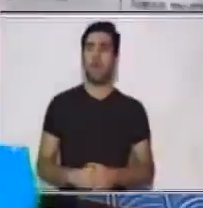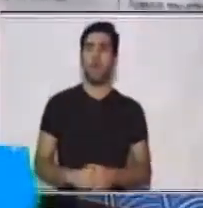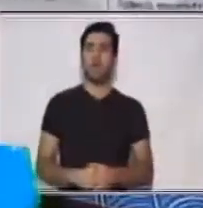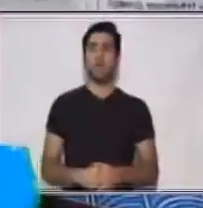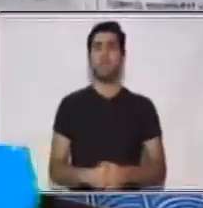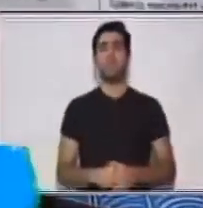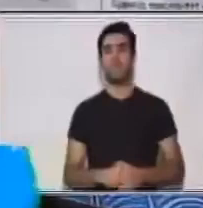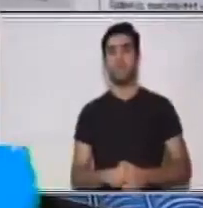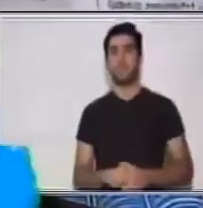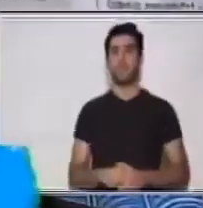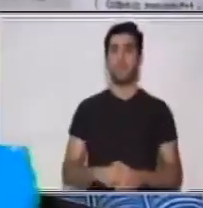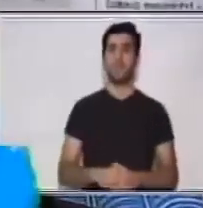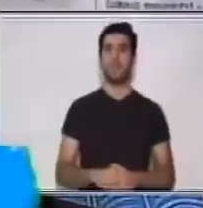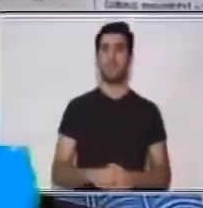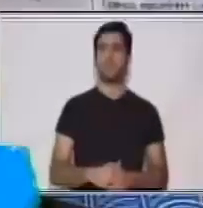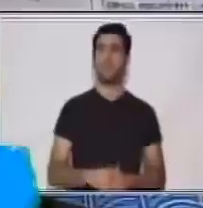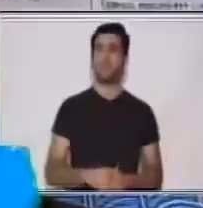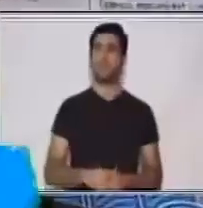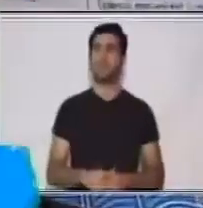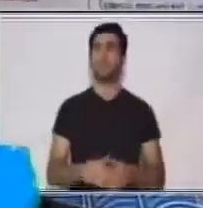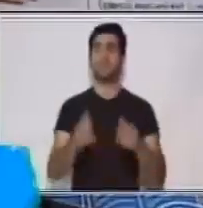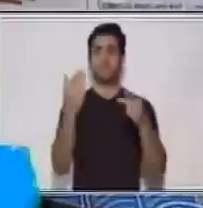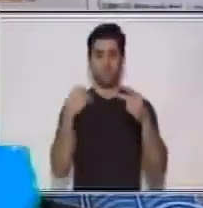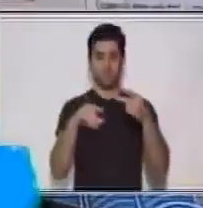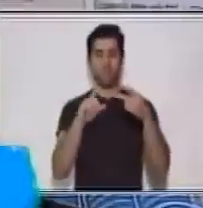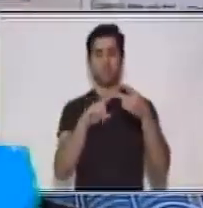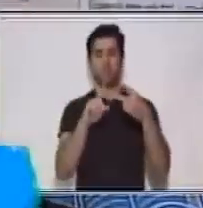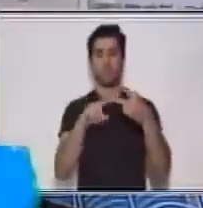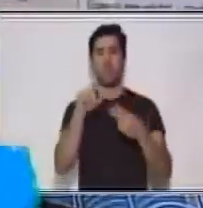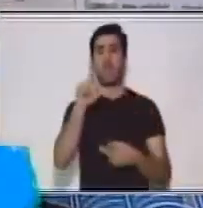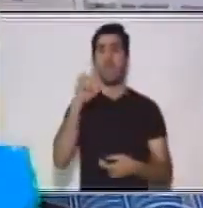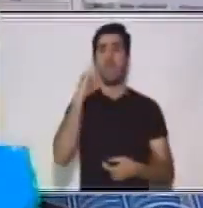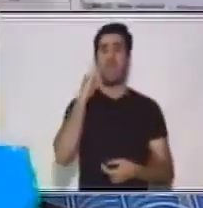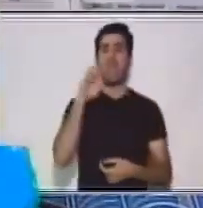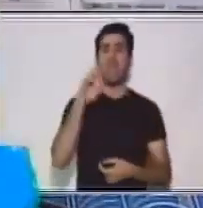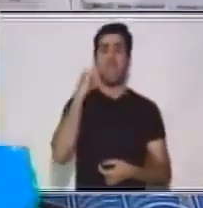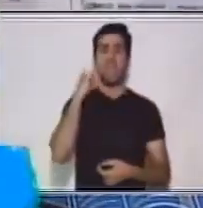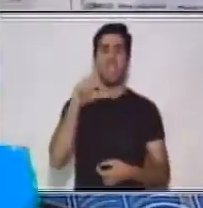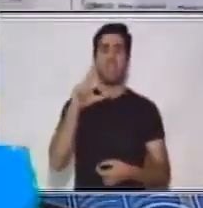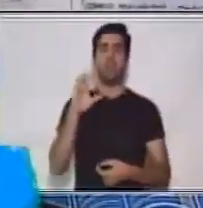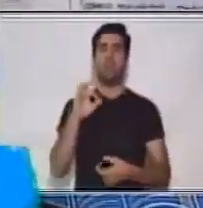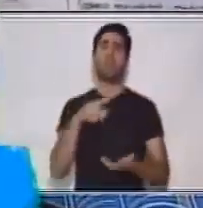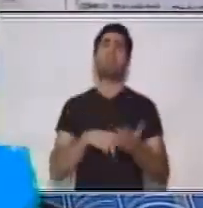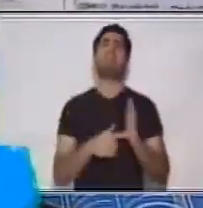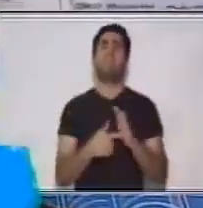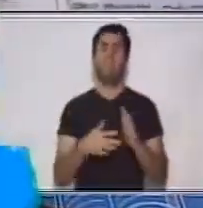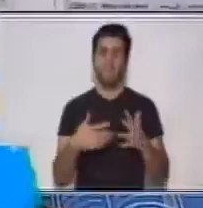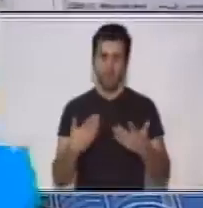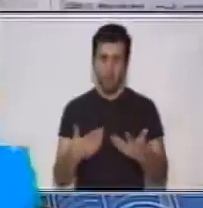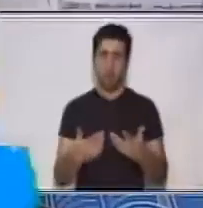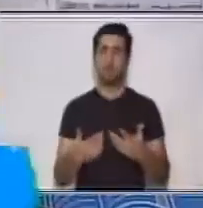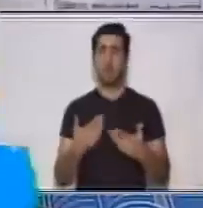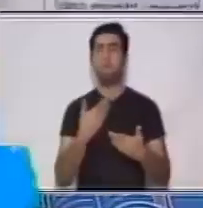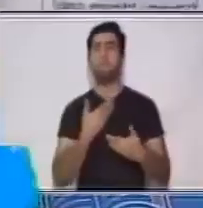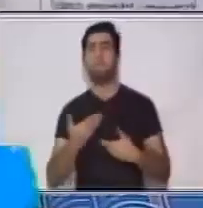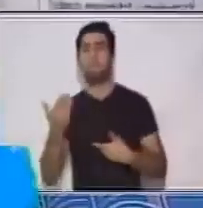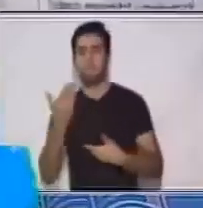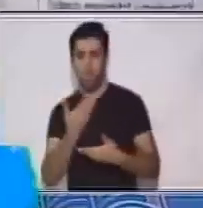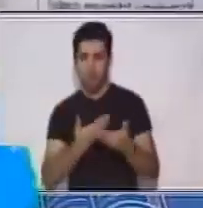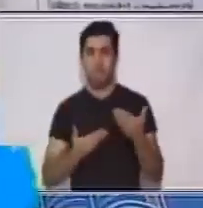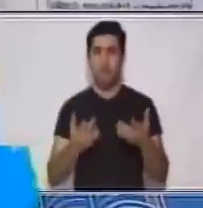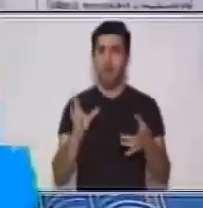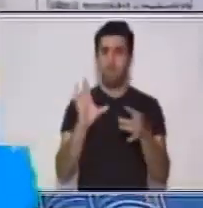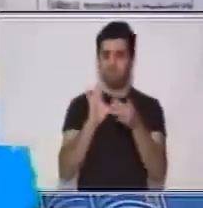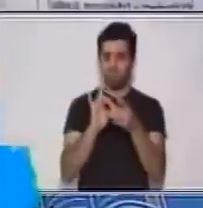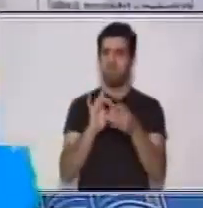esos valores culturales. Cuando hablamos de un poema lírico, que es la